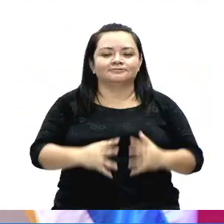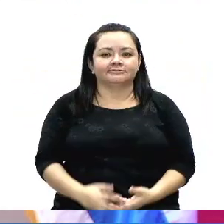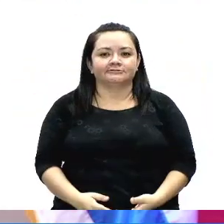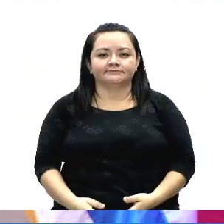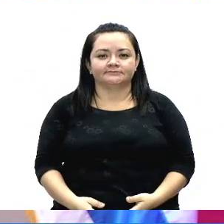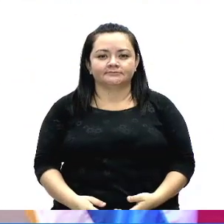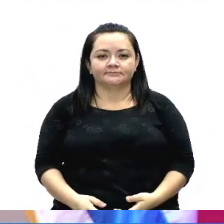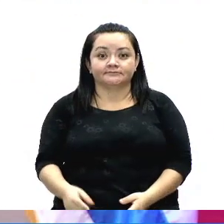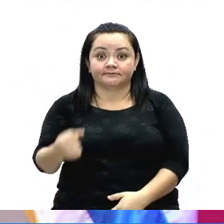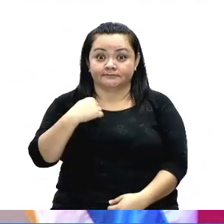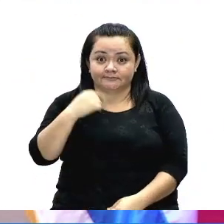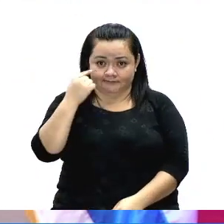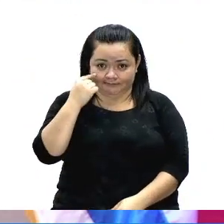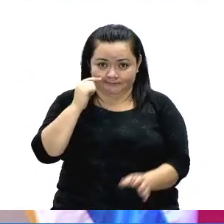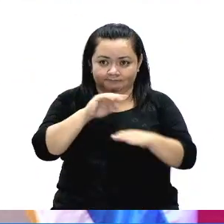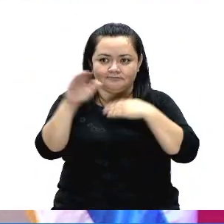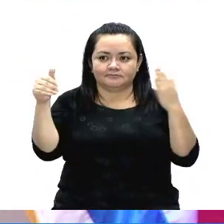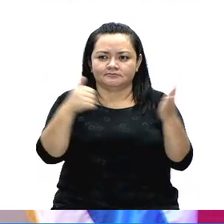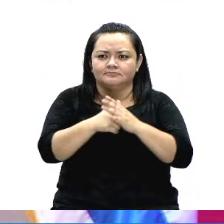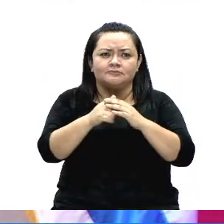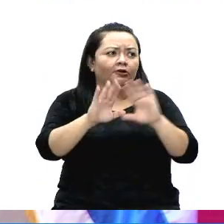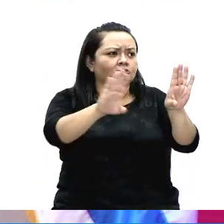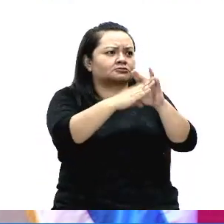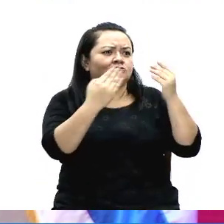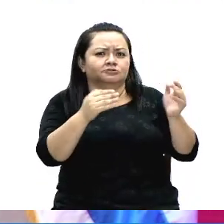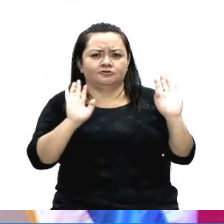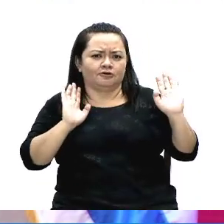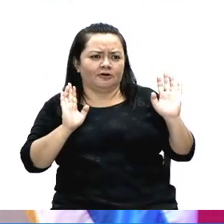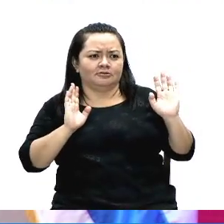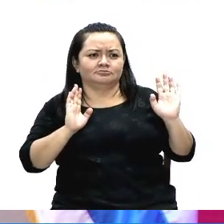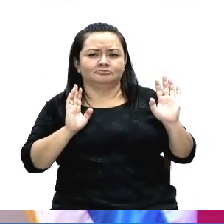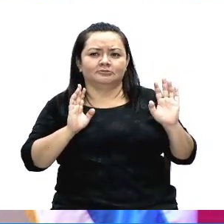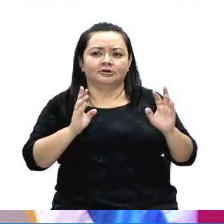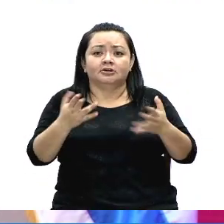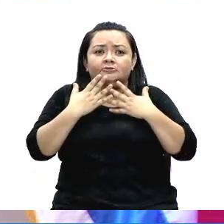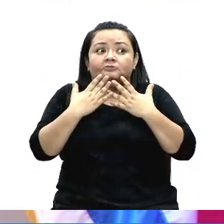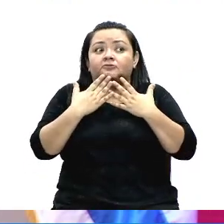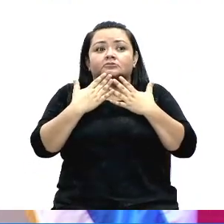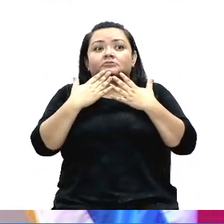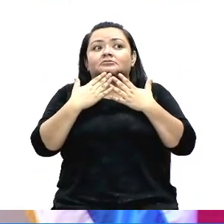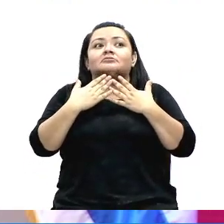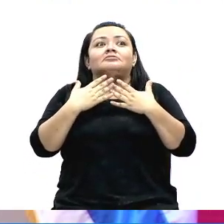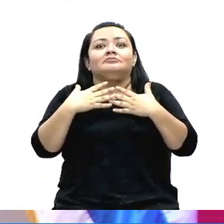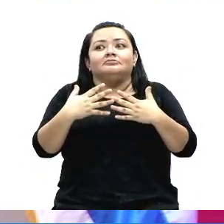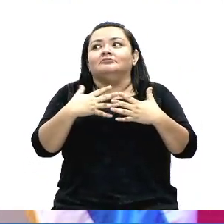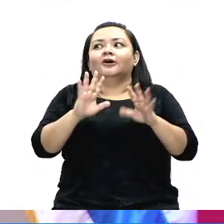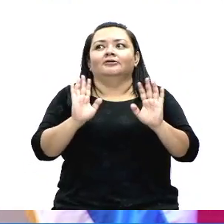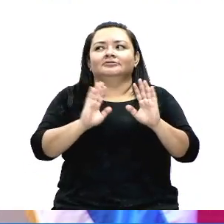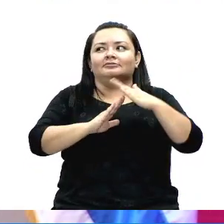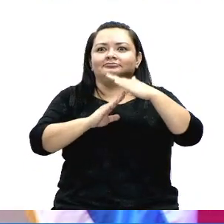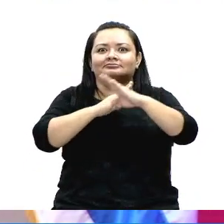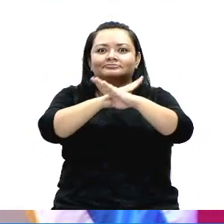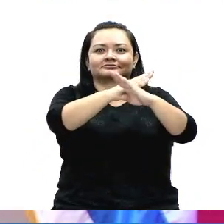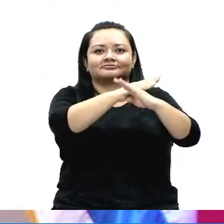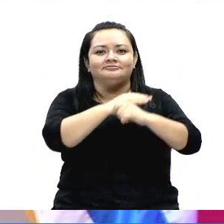he guardado todos y donde le hablo a la gente señorita yo casi que ni respiro pastor para que nadie me contamine